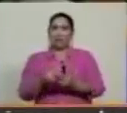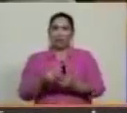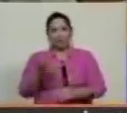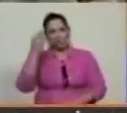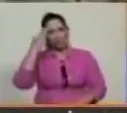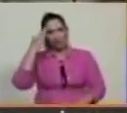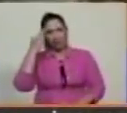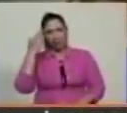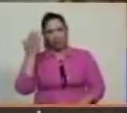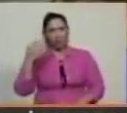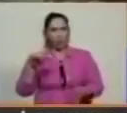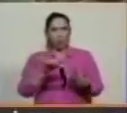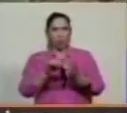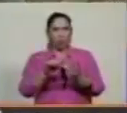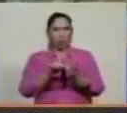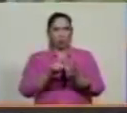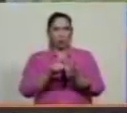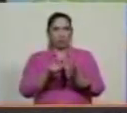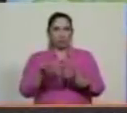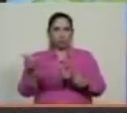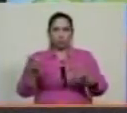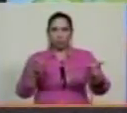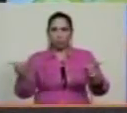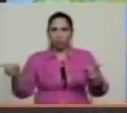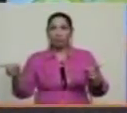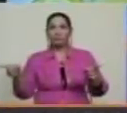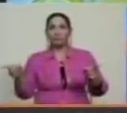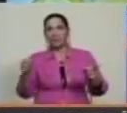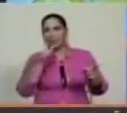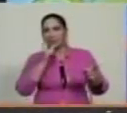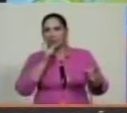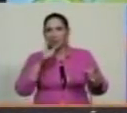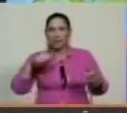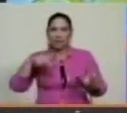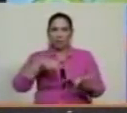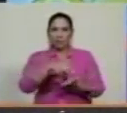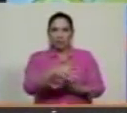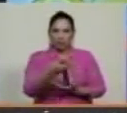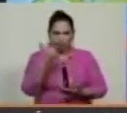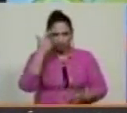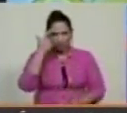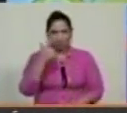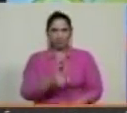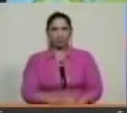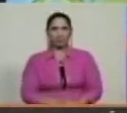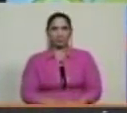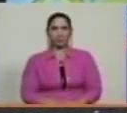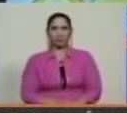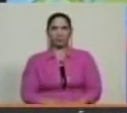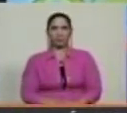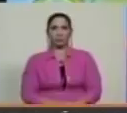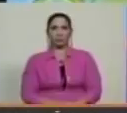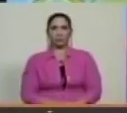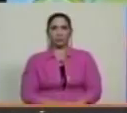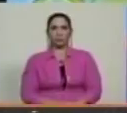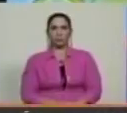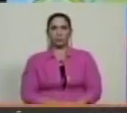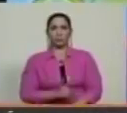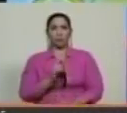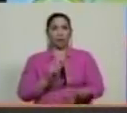mejor en algún lugar que el que ha caminado esos montes. porque algún día ellos se tienen que